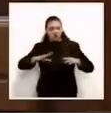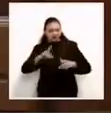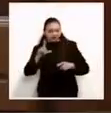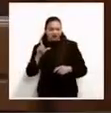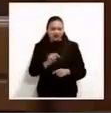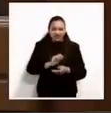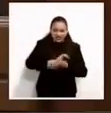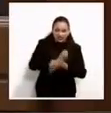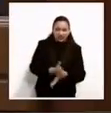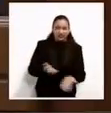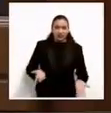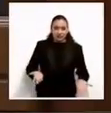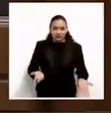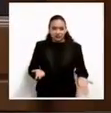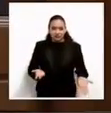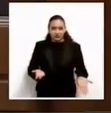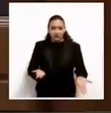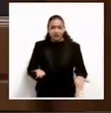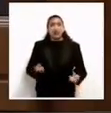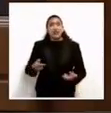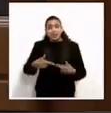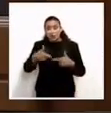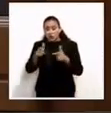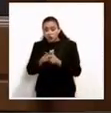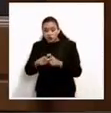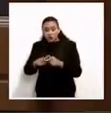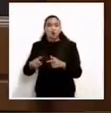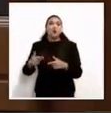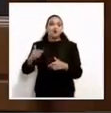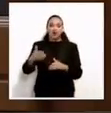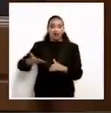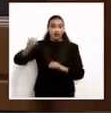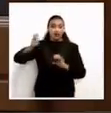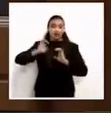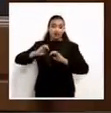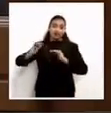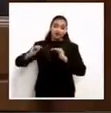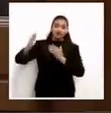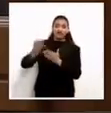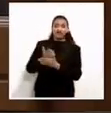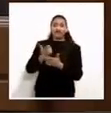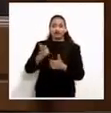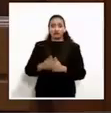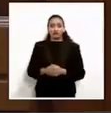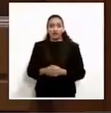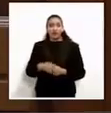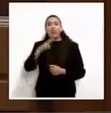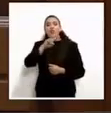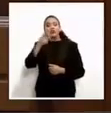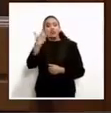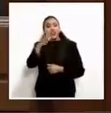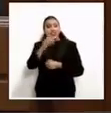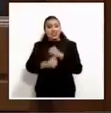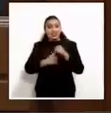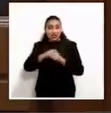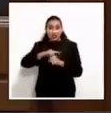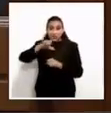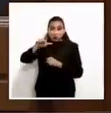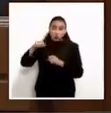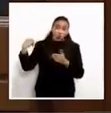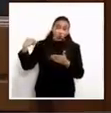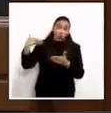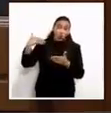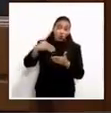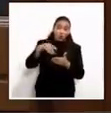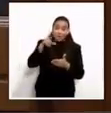es respaldar entonces a un personaje muy parecido al proyecto político del trumpismo, del